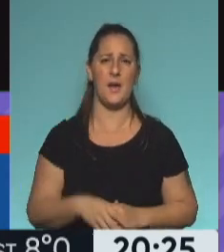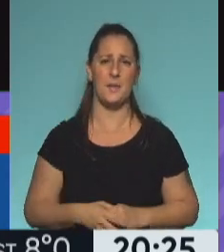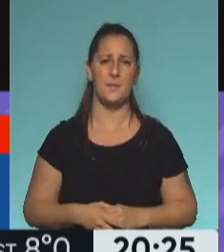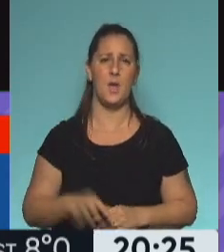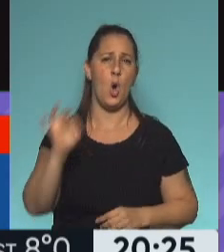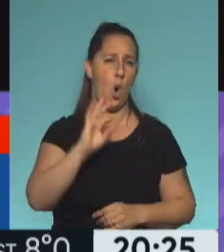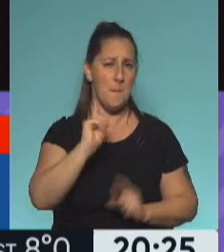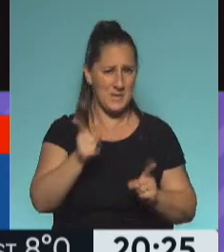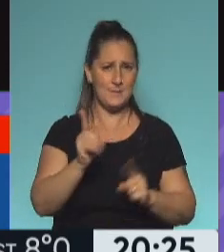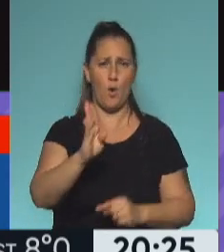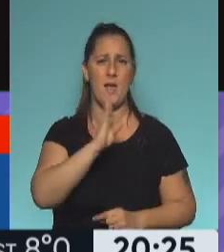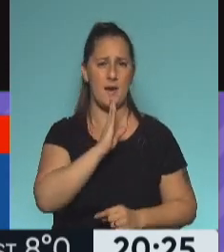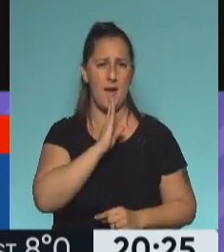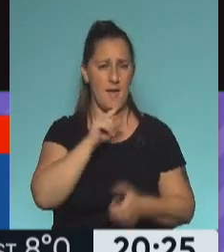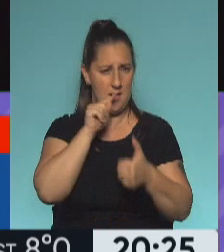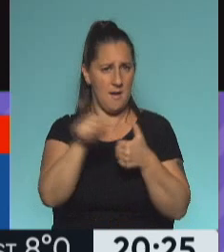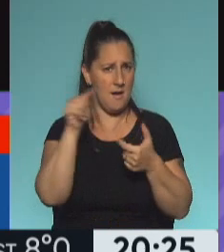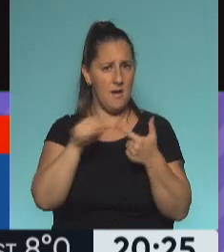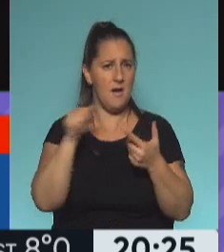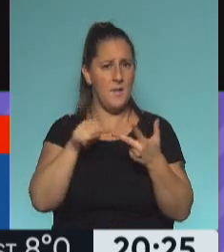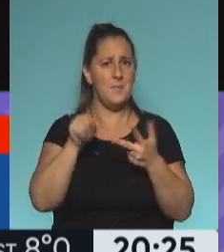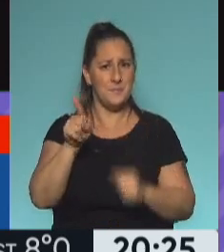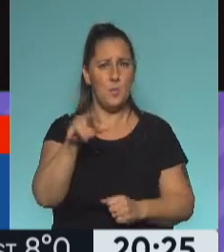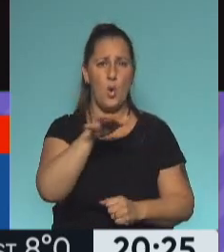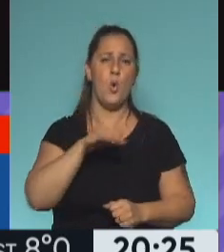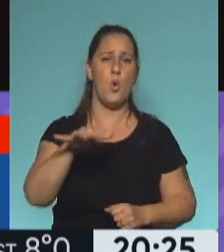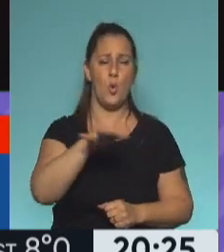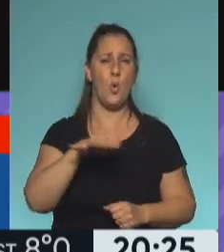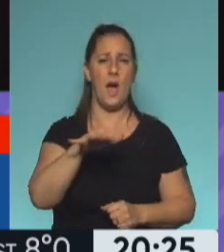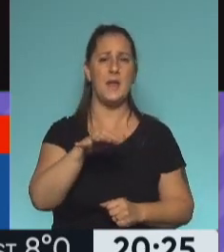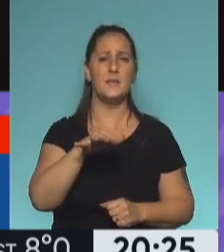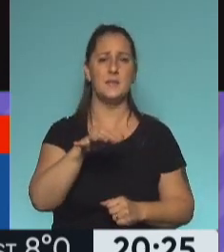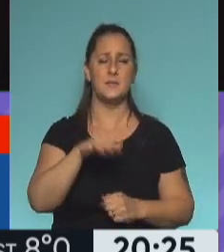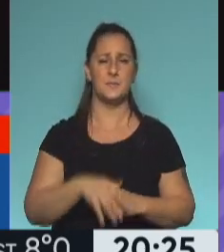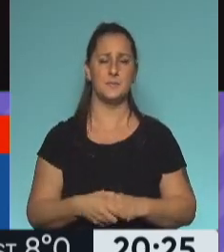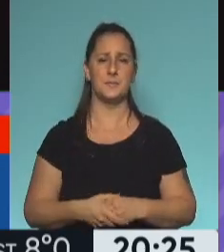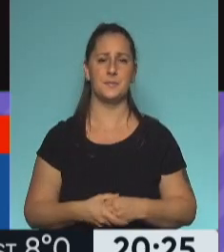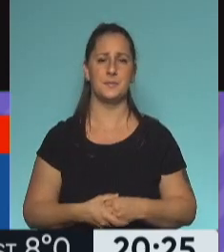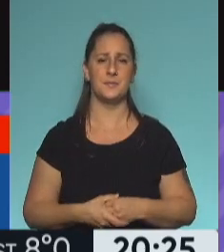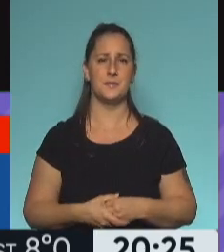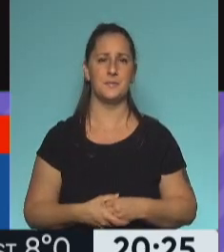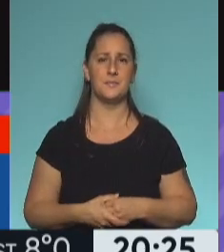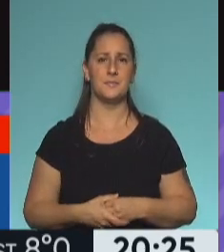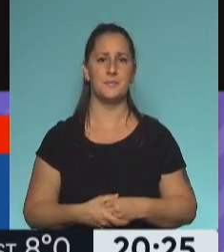o Israel. Todos esos lugares, las reducciones que